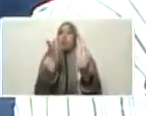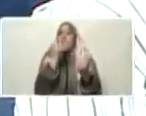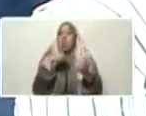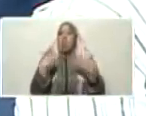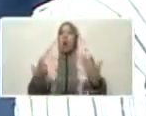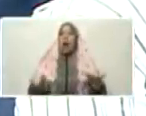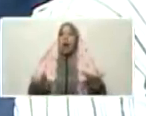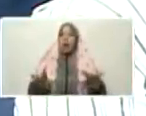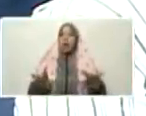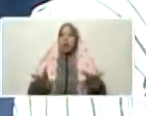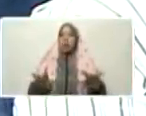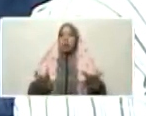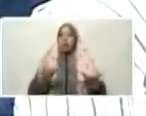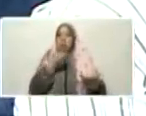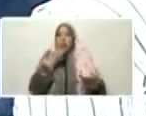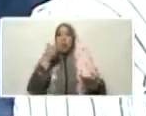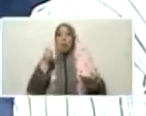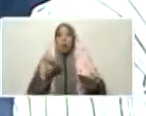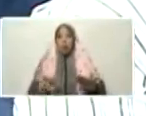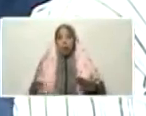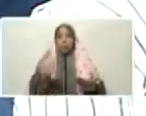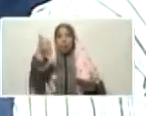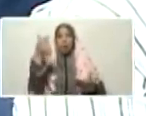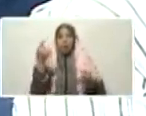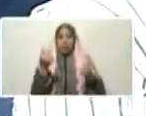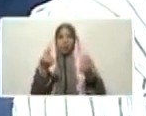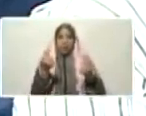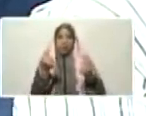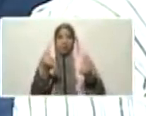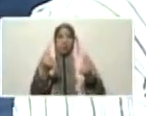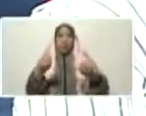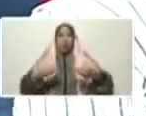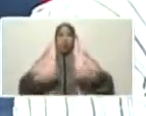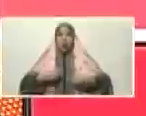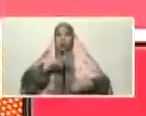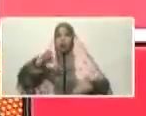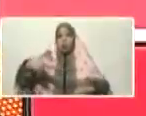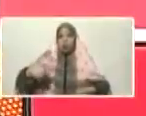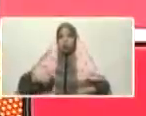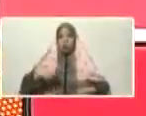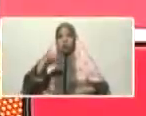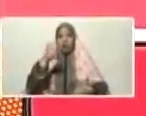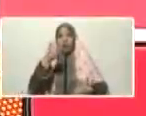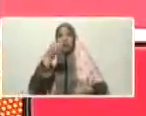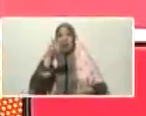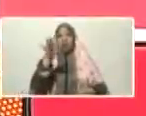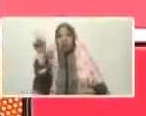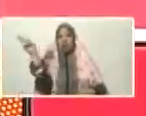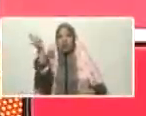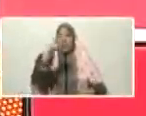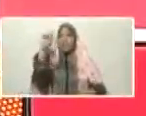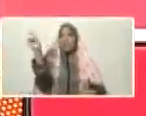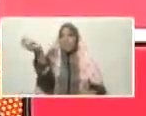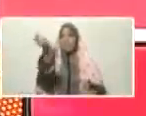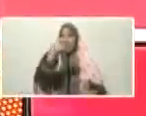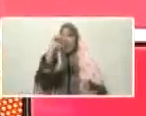salario o mejorarlo así estuvimos nosotros 14 meses